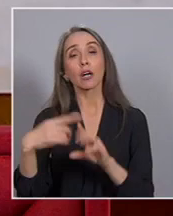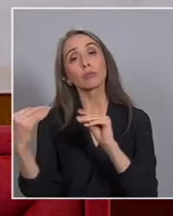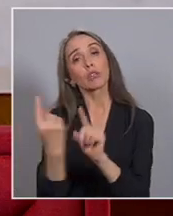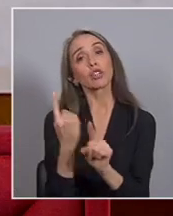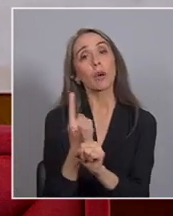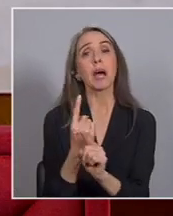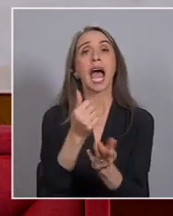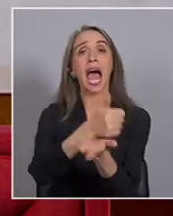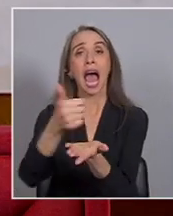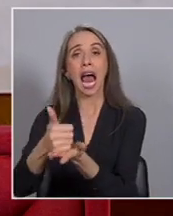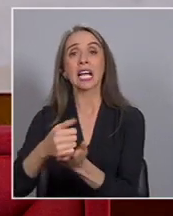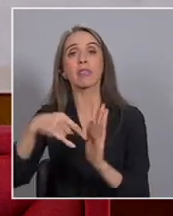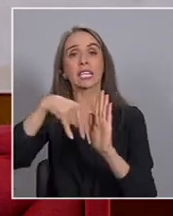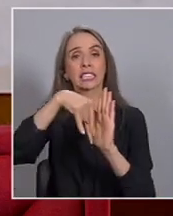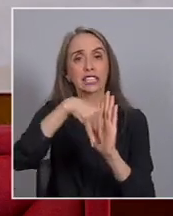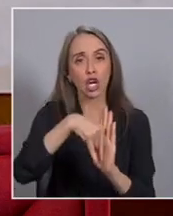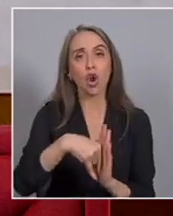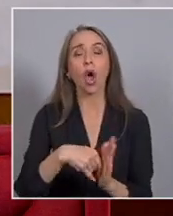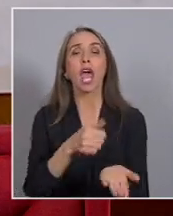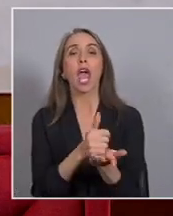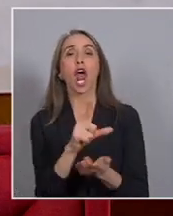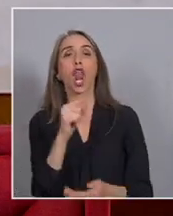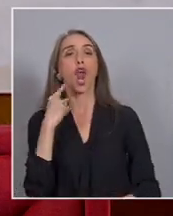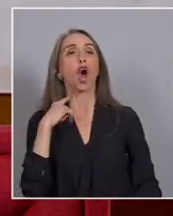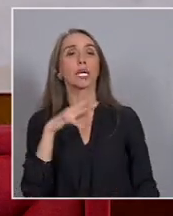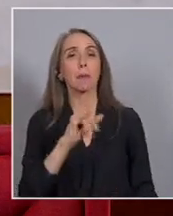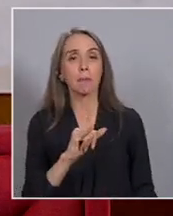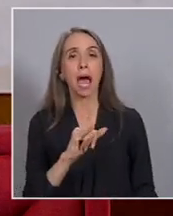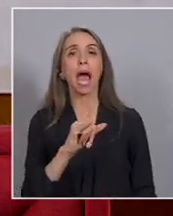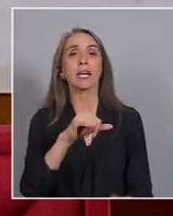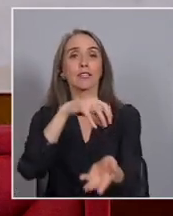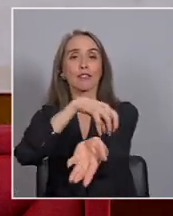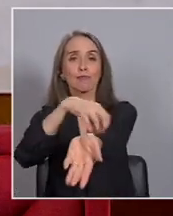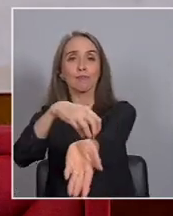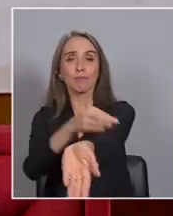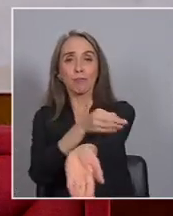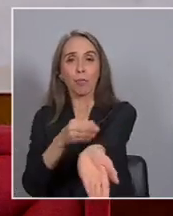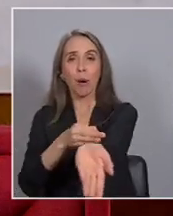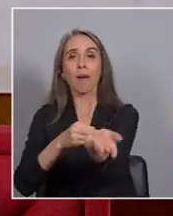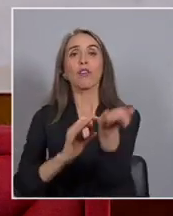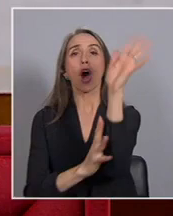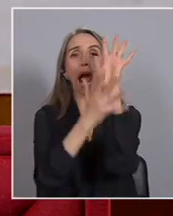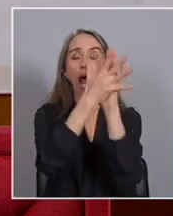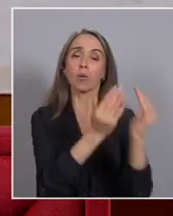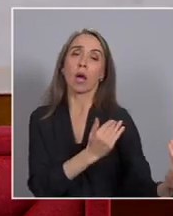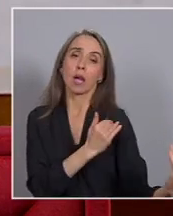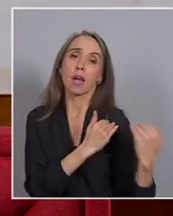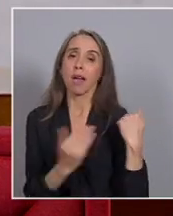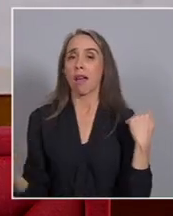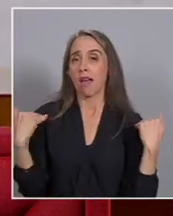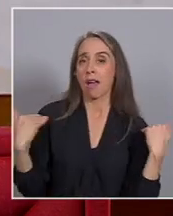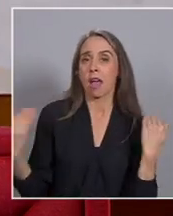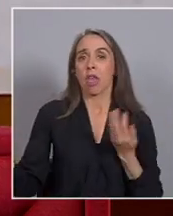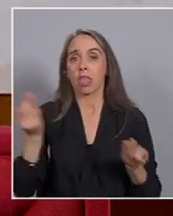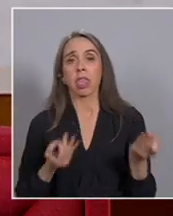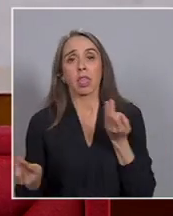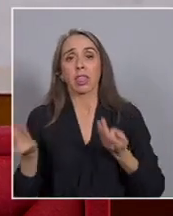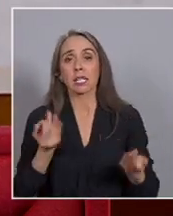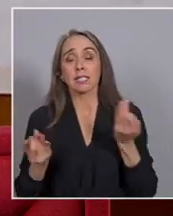conversando con alcaldes de Chiloé, de Lonquimay, de la Araucanía, me han planteado permanentemente